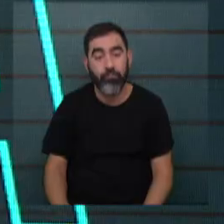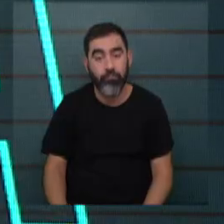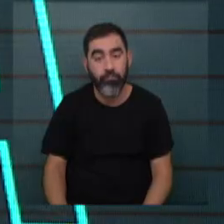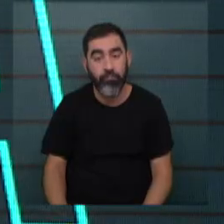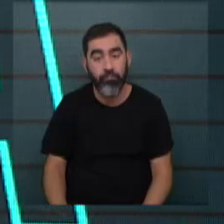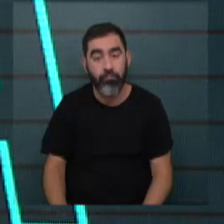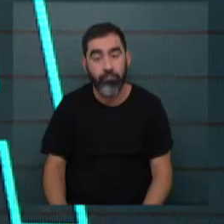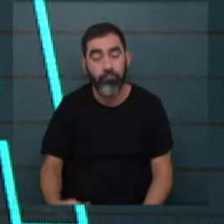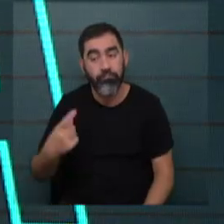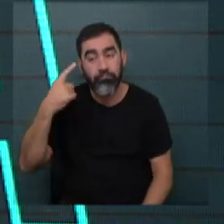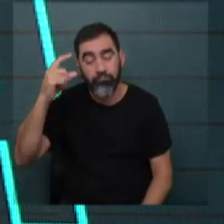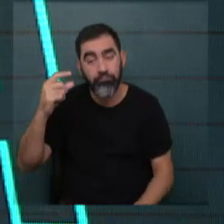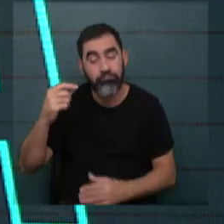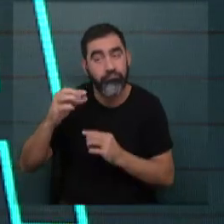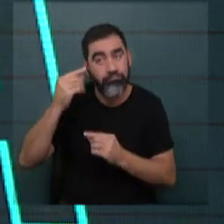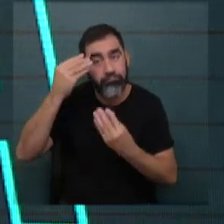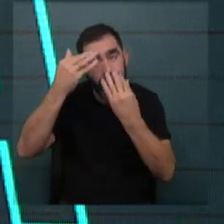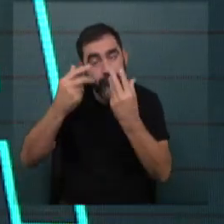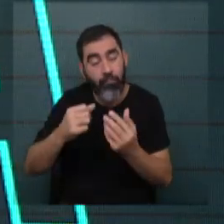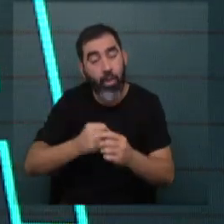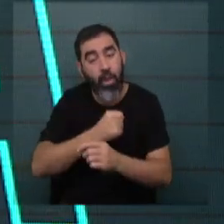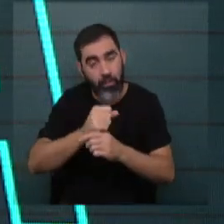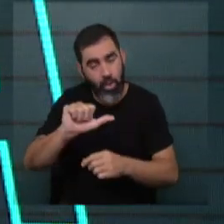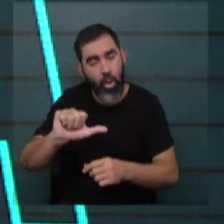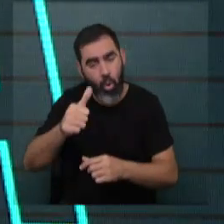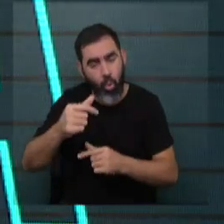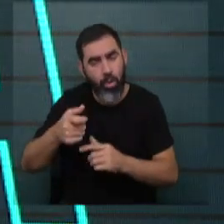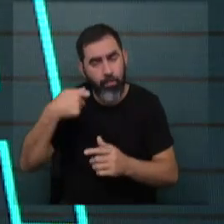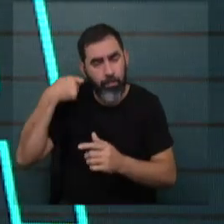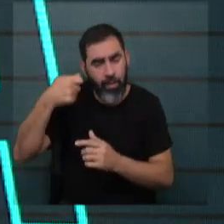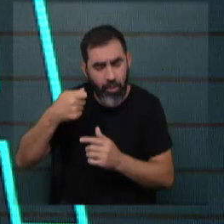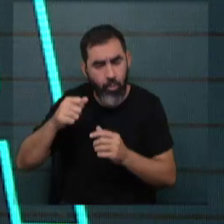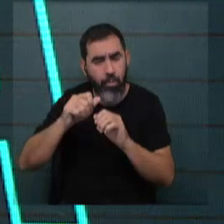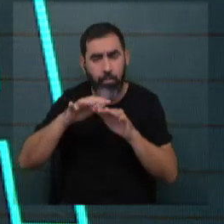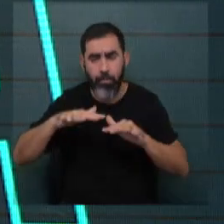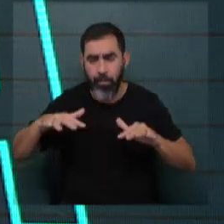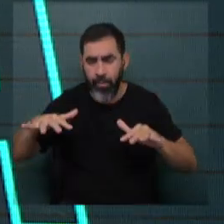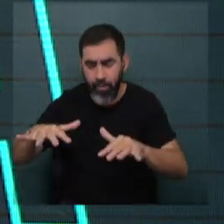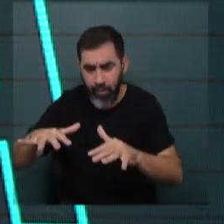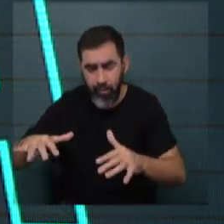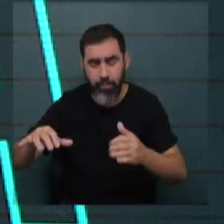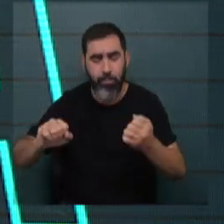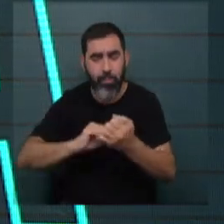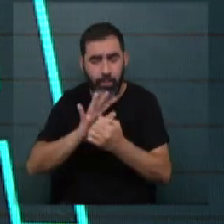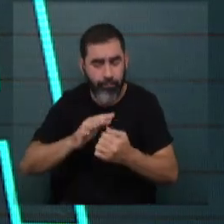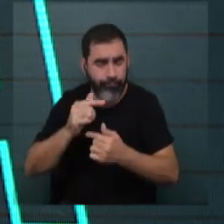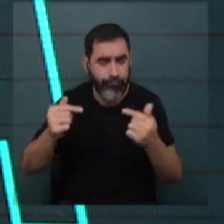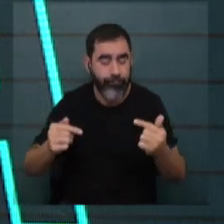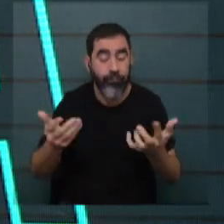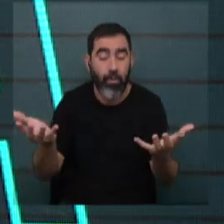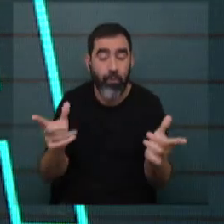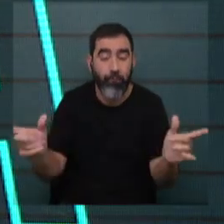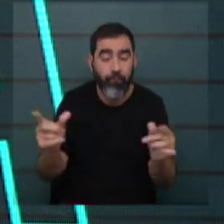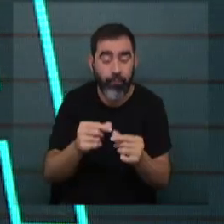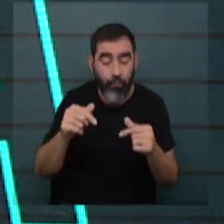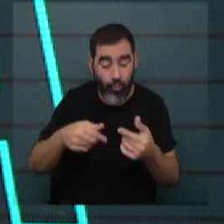que finalmente se concretó durante bastante tiempo de rodaje, pandemia de por medio, además que eso genera algunos inconvenientes y que hoy finalmente